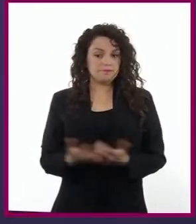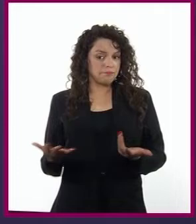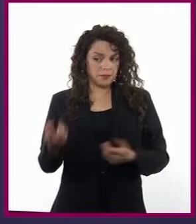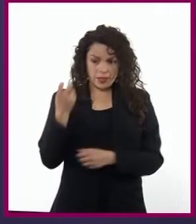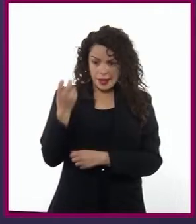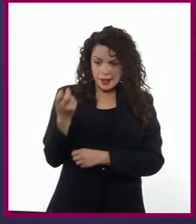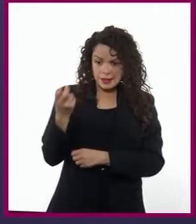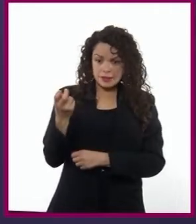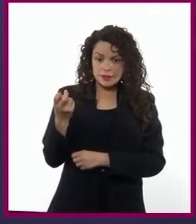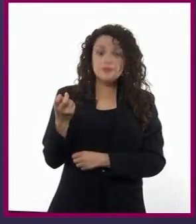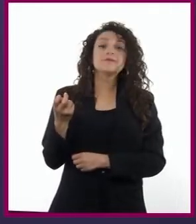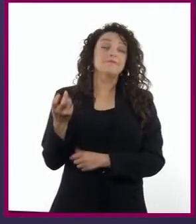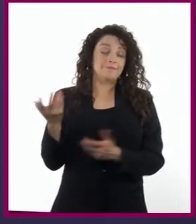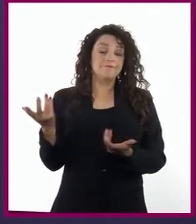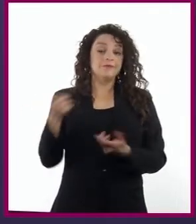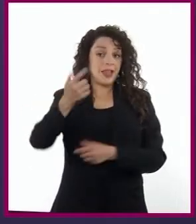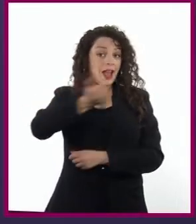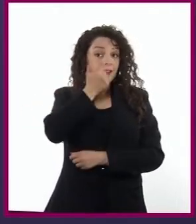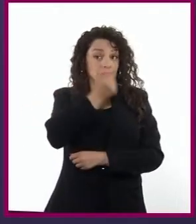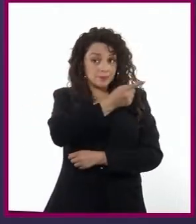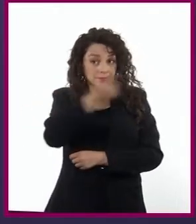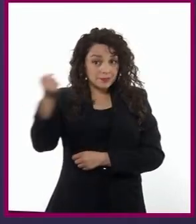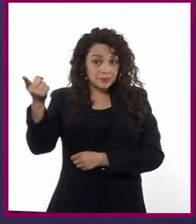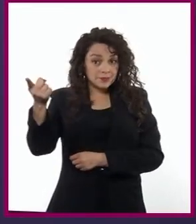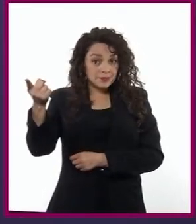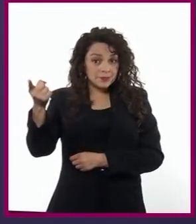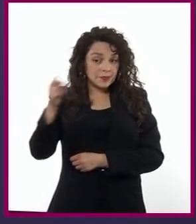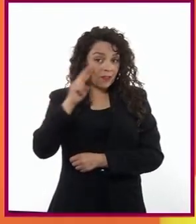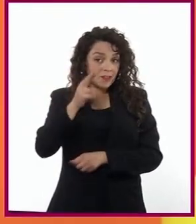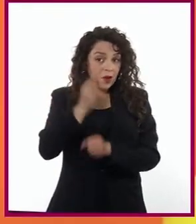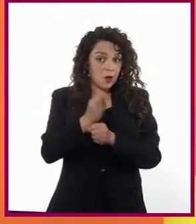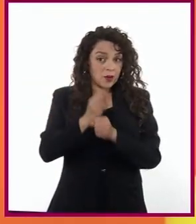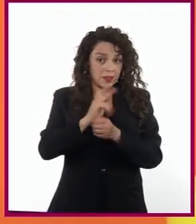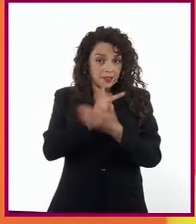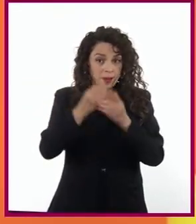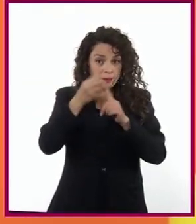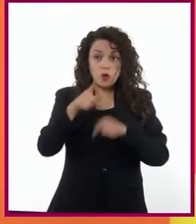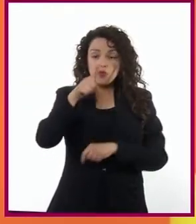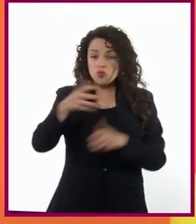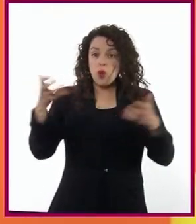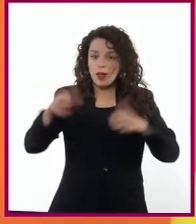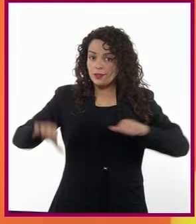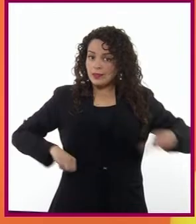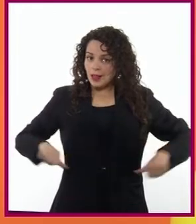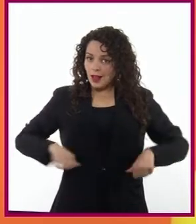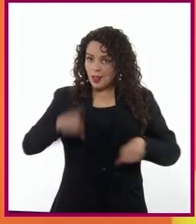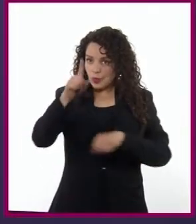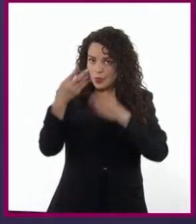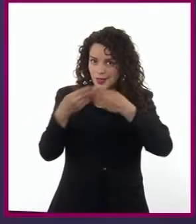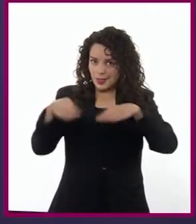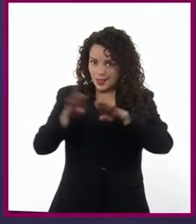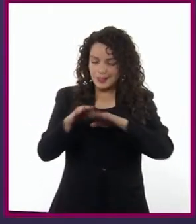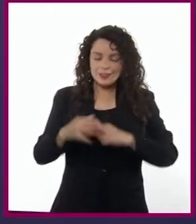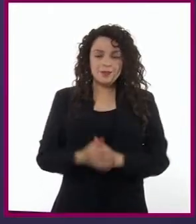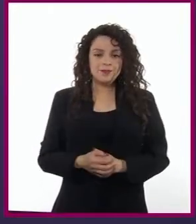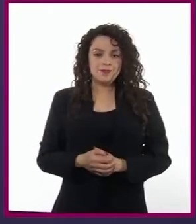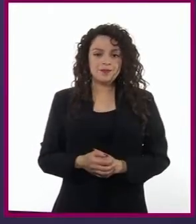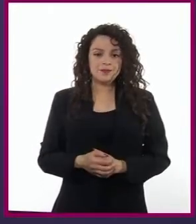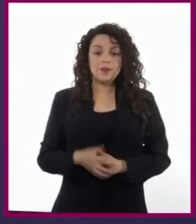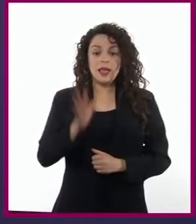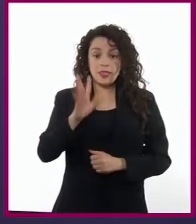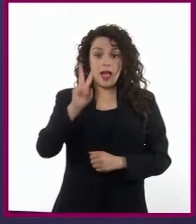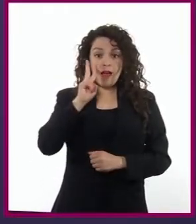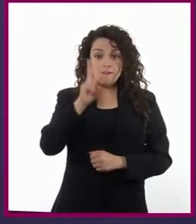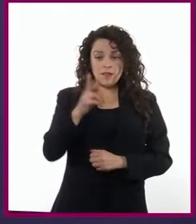será uno de los retos que las alumnas y alumnos que nos acompañan elaborarán en casa. Como hemos logrado verificar